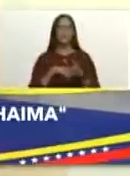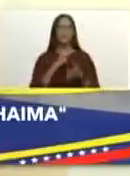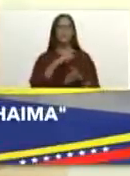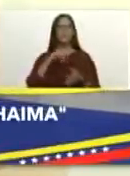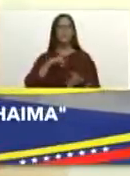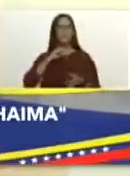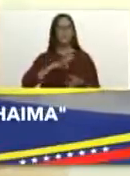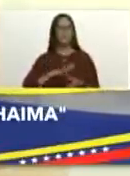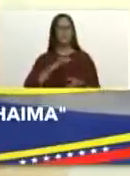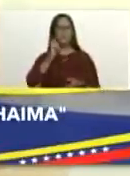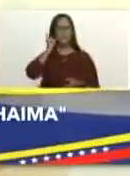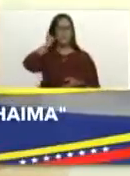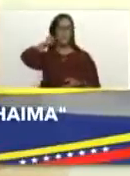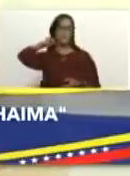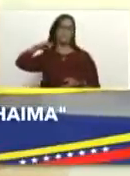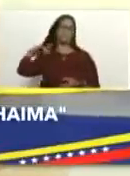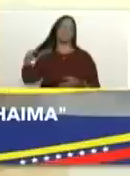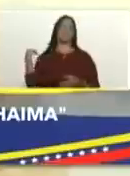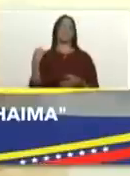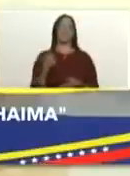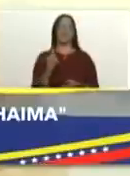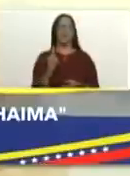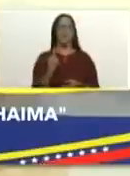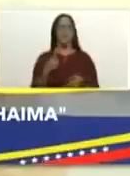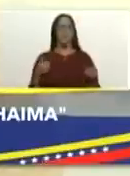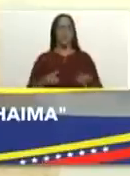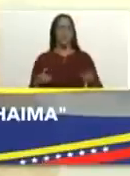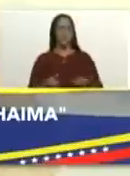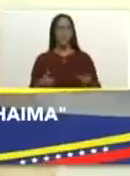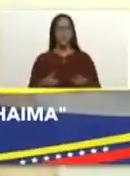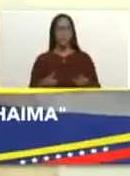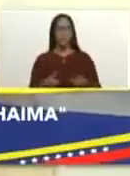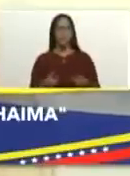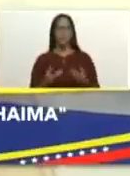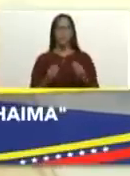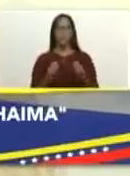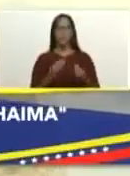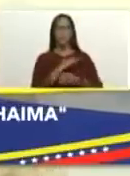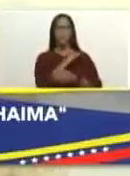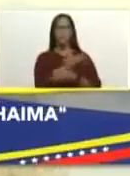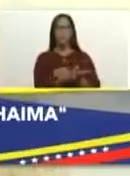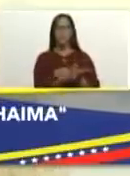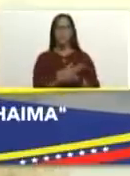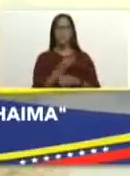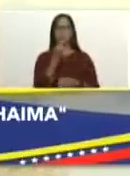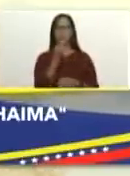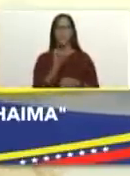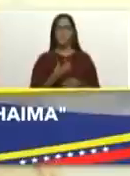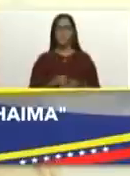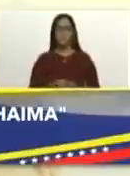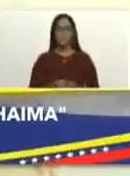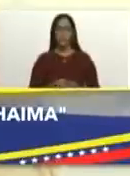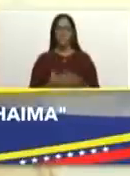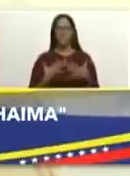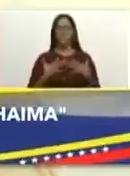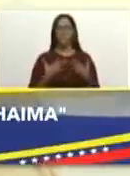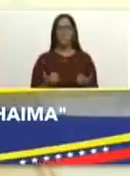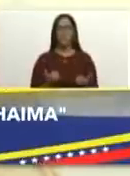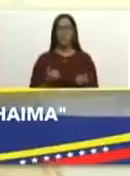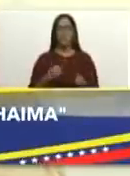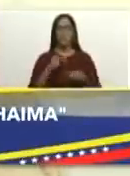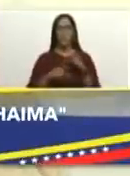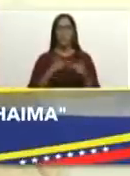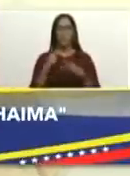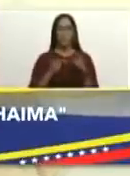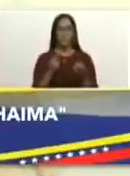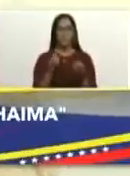estamos en un esfuerzo inmenso y exitoso de recuperación productiva y